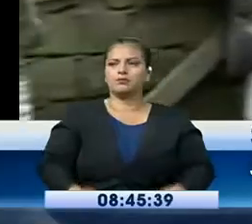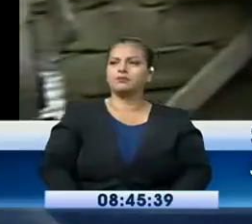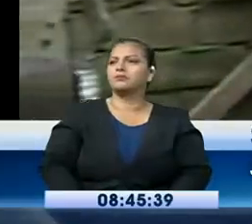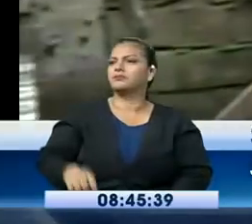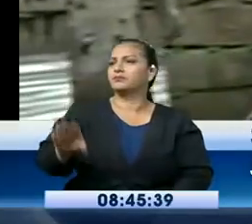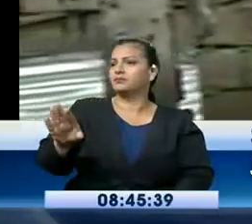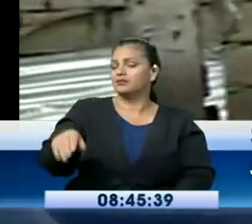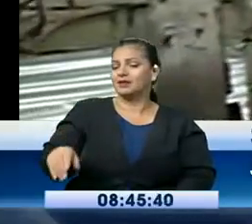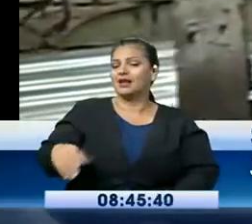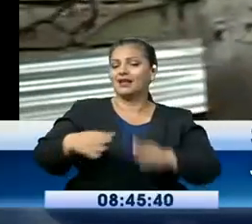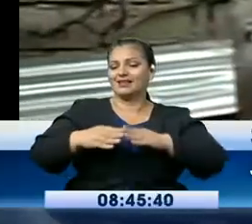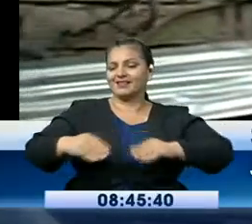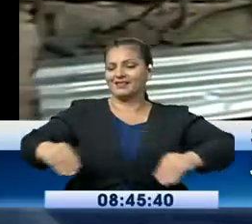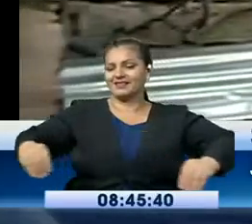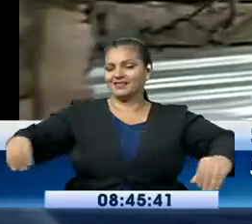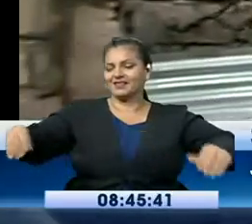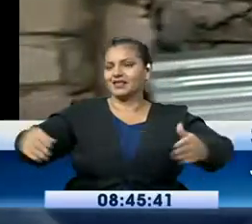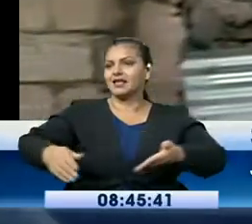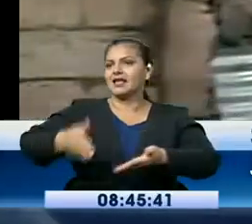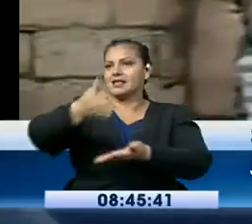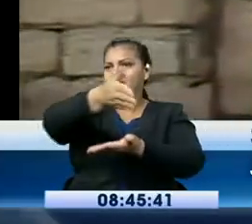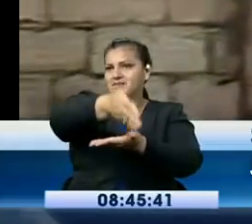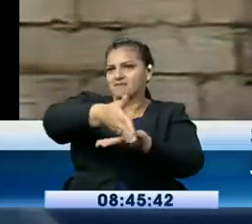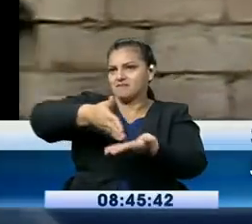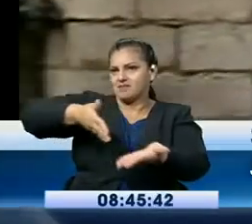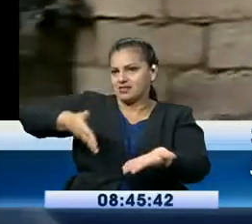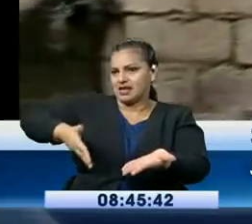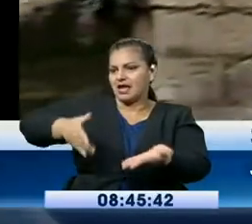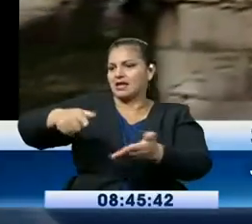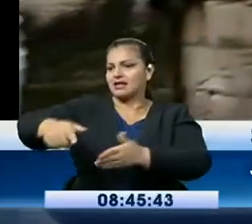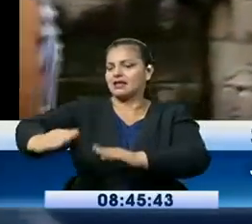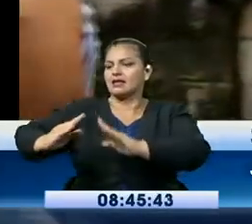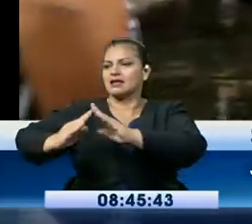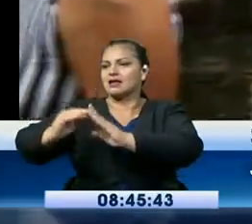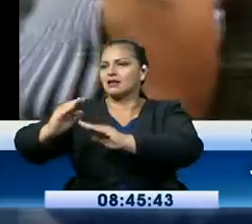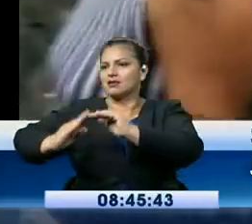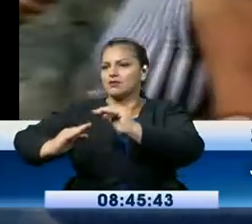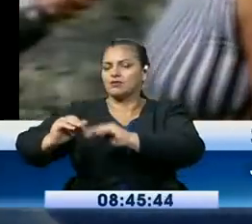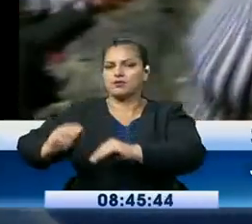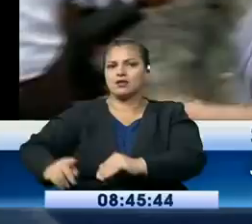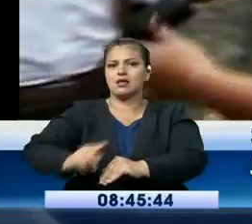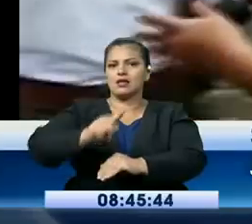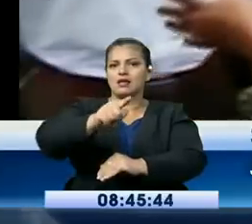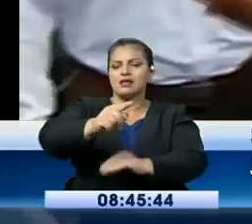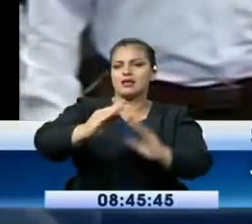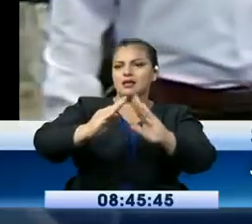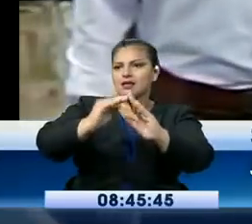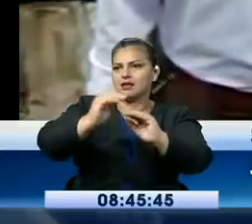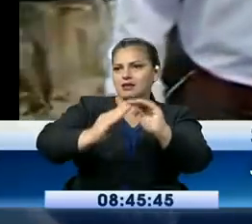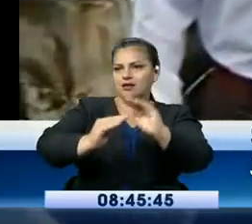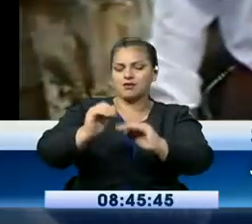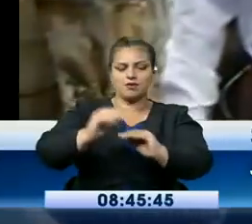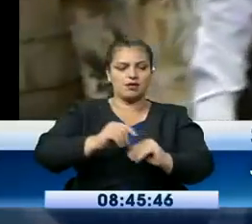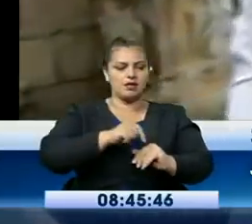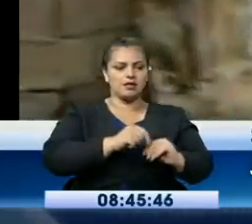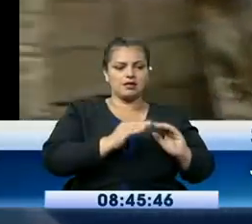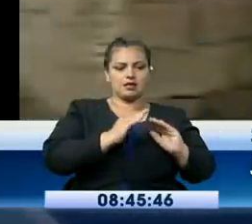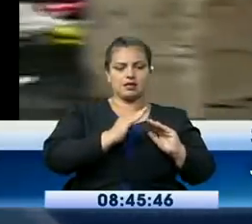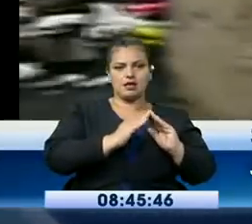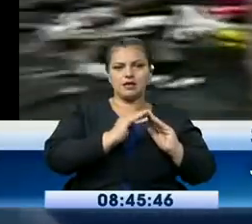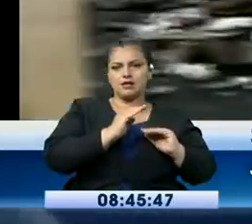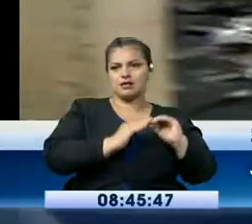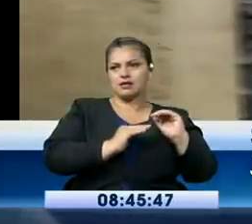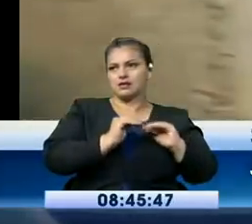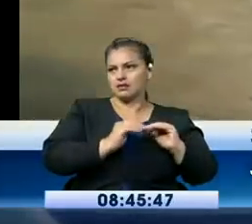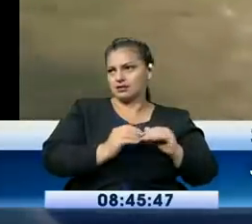este terreno y existían acá tres casas si no me equivoco si éste está estaba dividiendo la que está ahí y la mía que